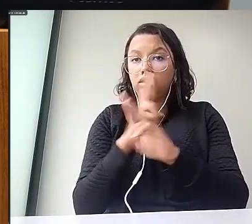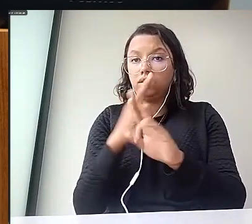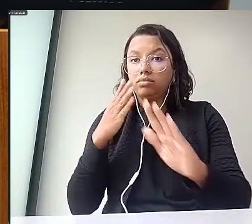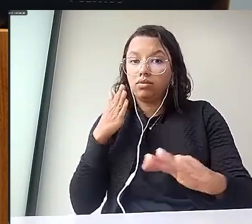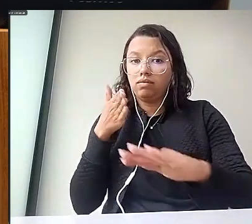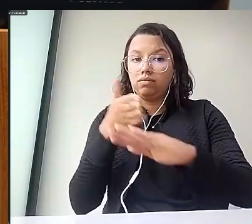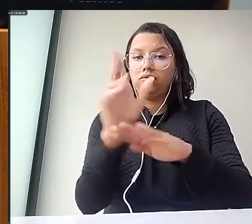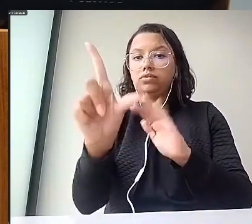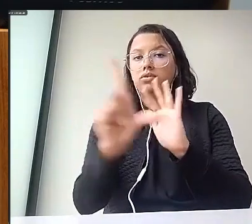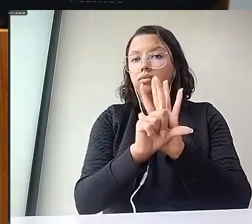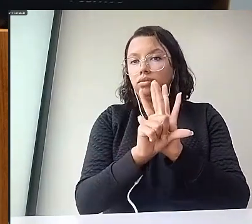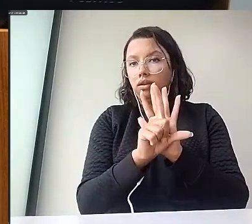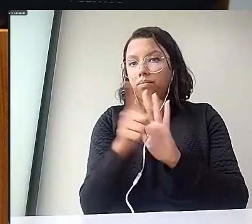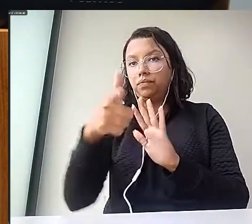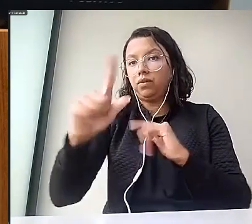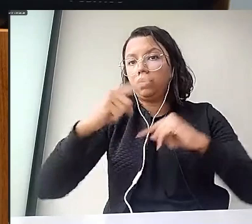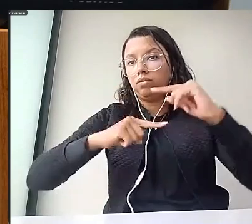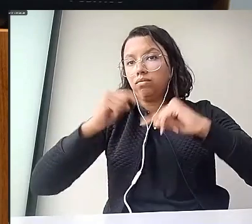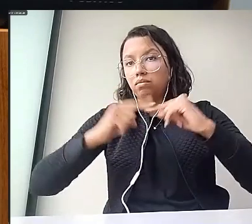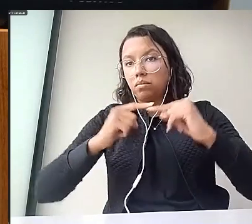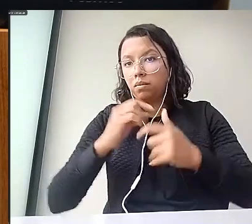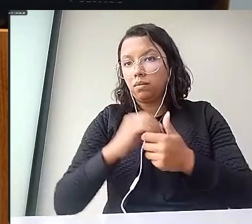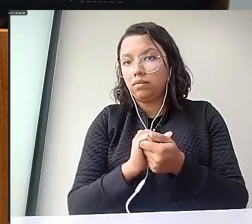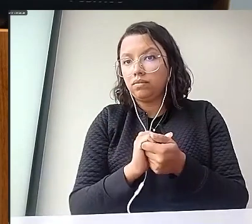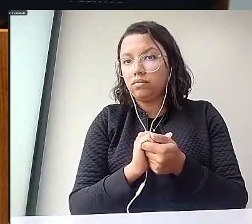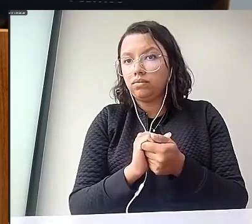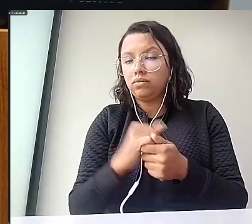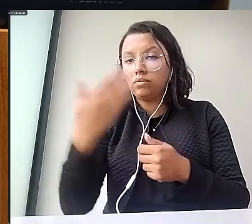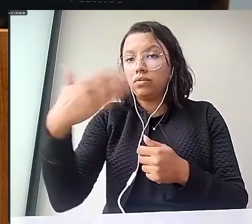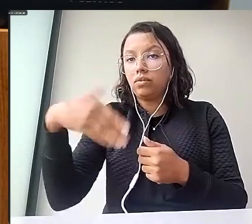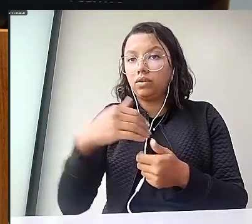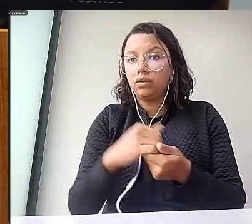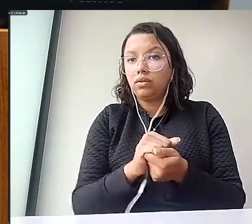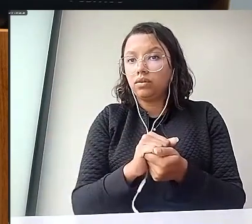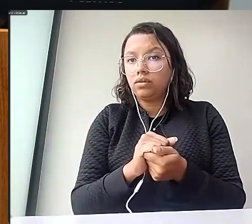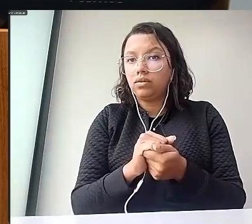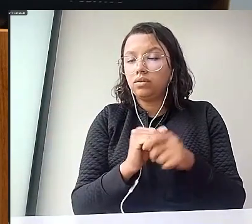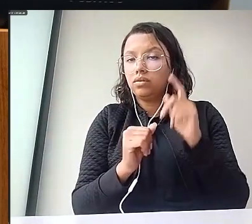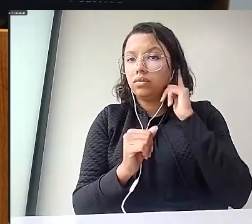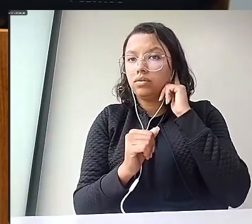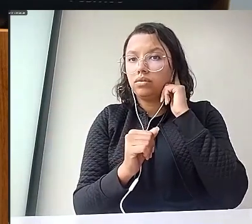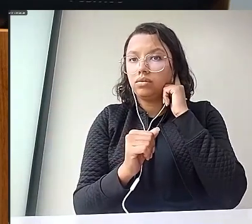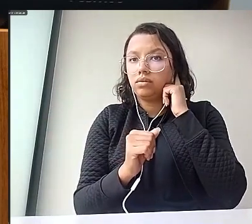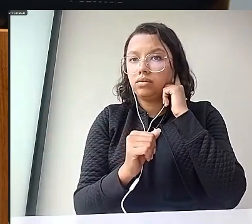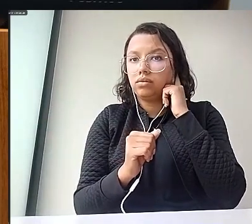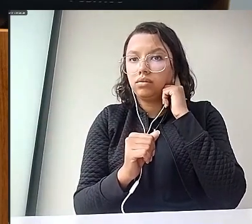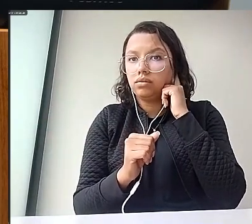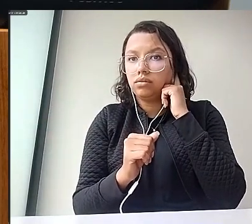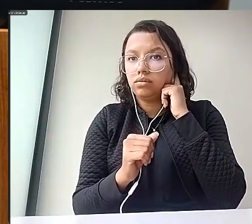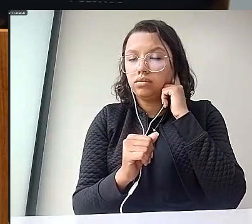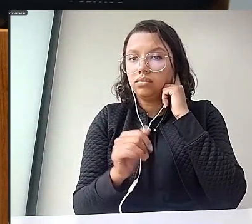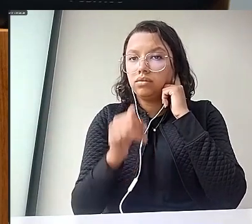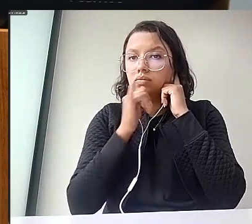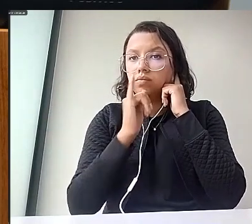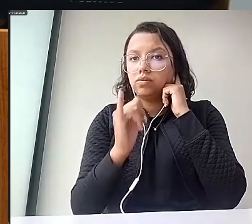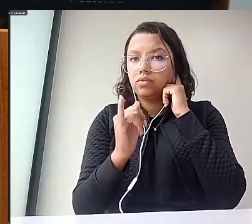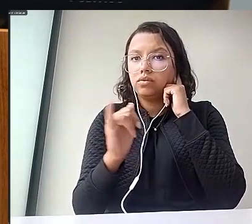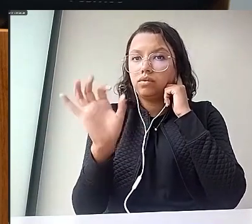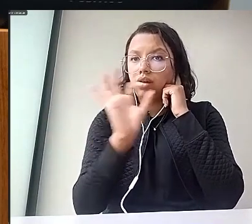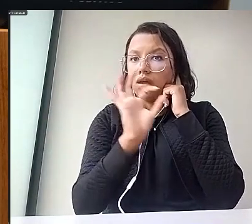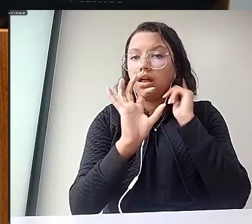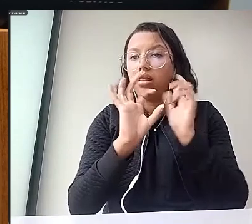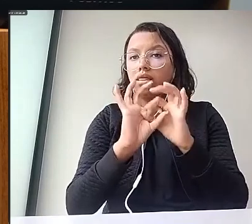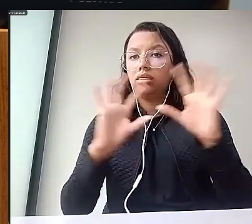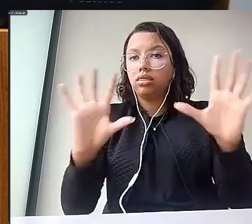Es otro elemento o de otra prueba del legicentrismo. Y se dice, por ejemplo, la libertad de las